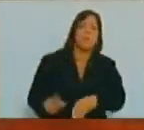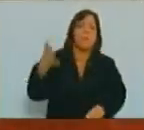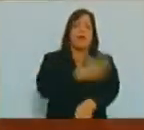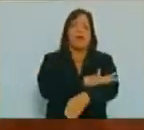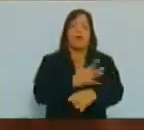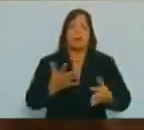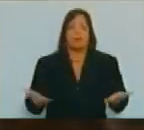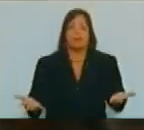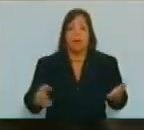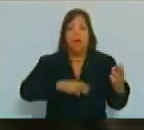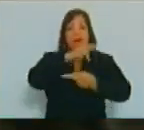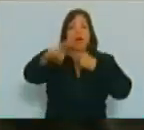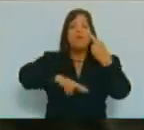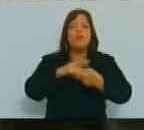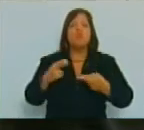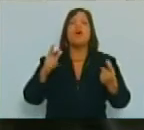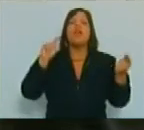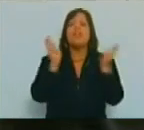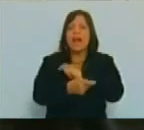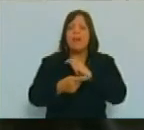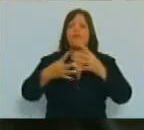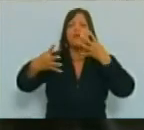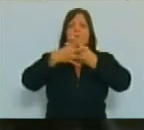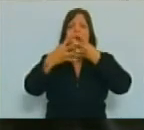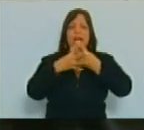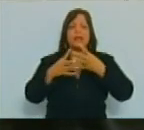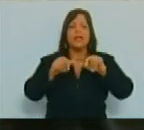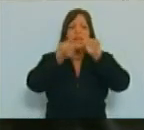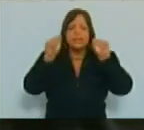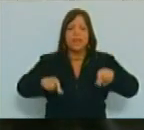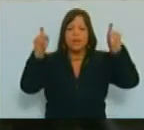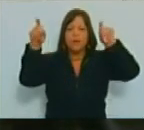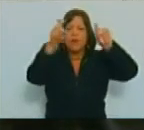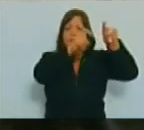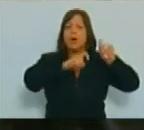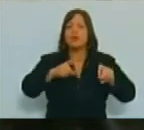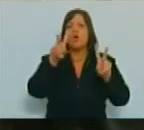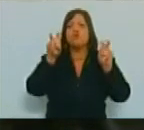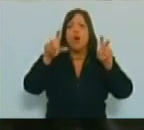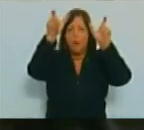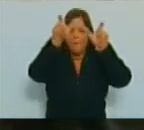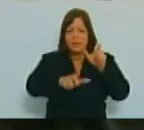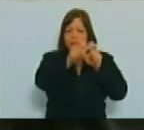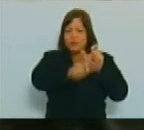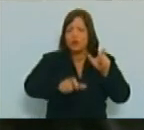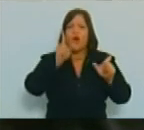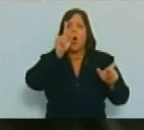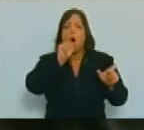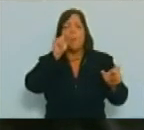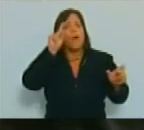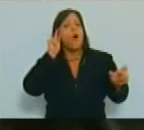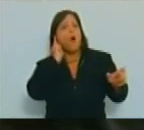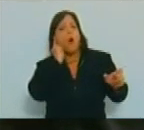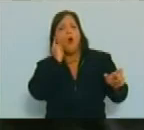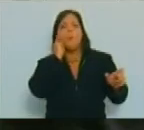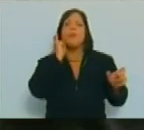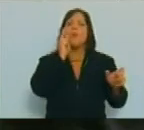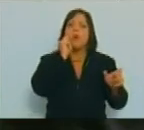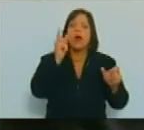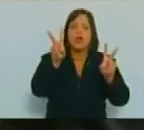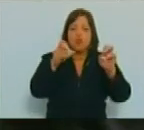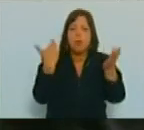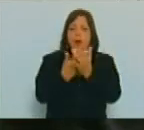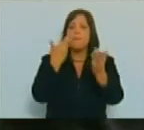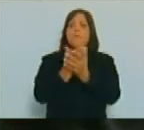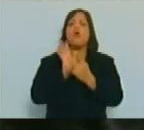cambio eso la revolución ha transformado las cárceles en centros de formación del hombre nuevo de la mujer nueva y a las pruebas